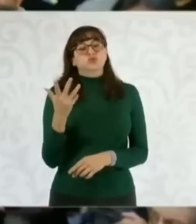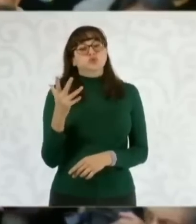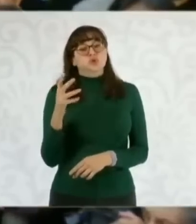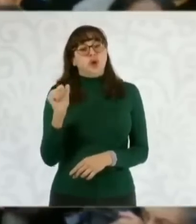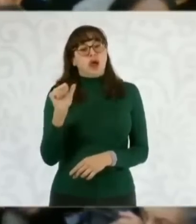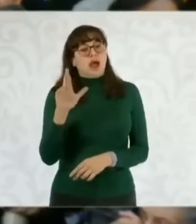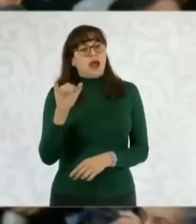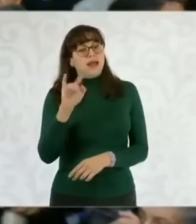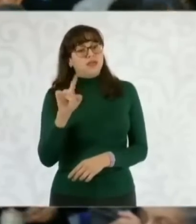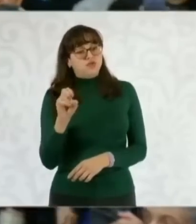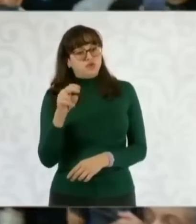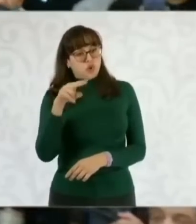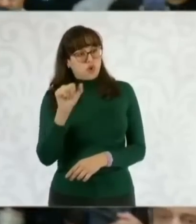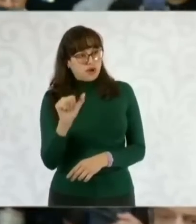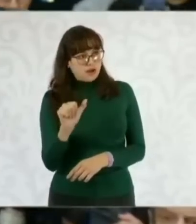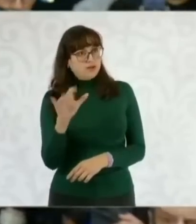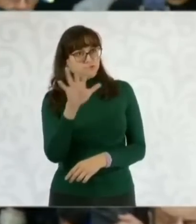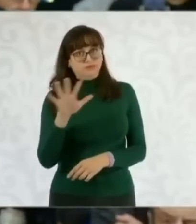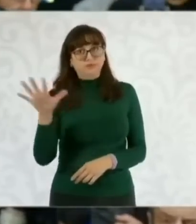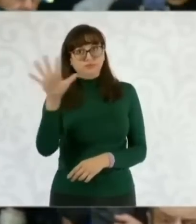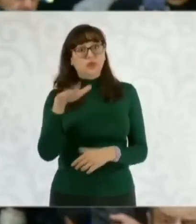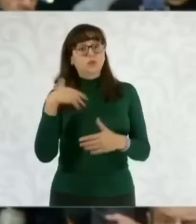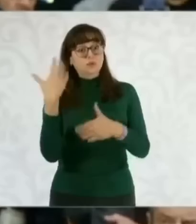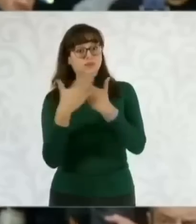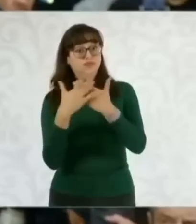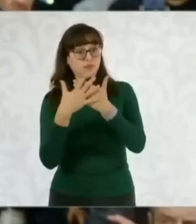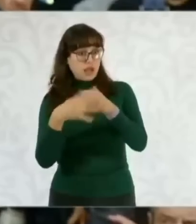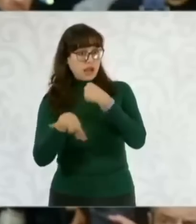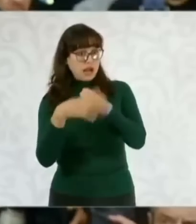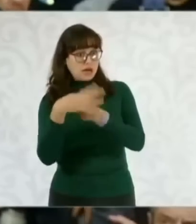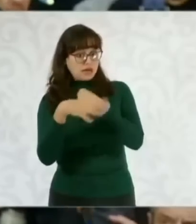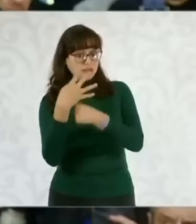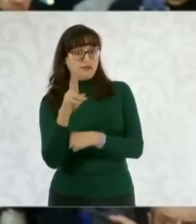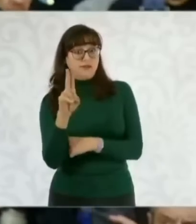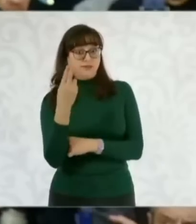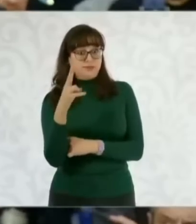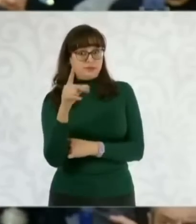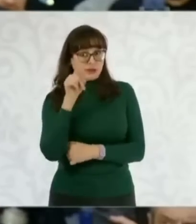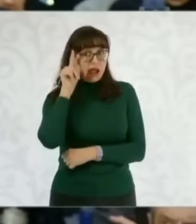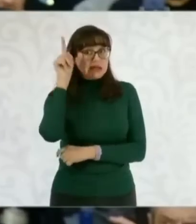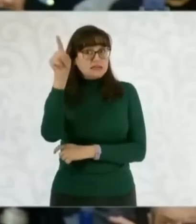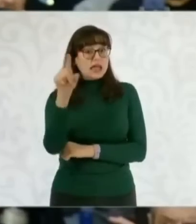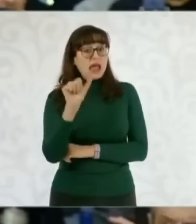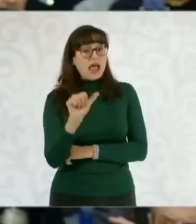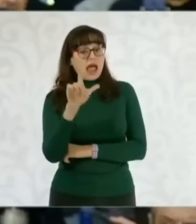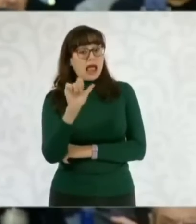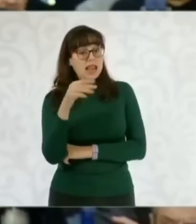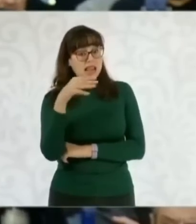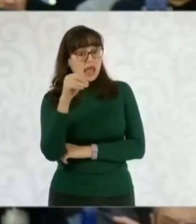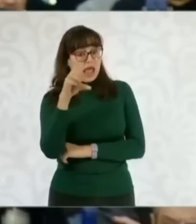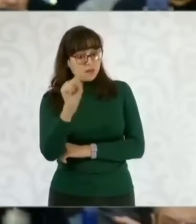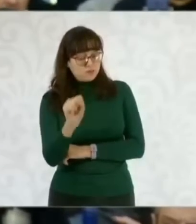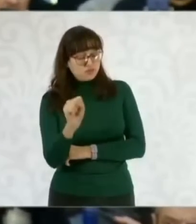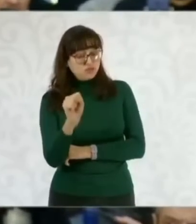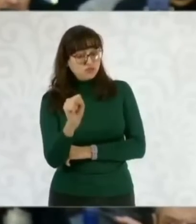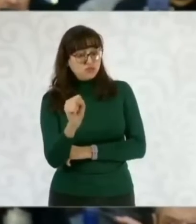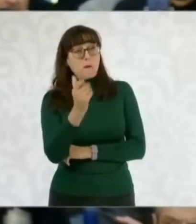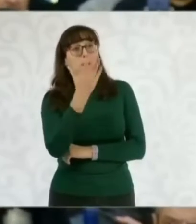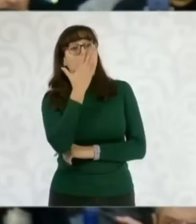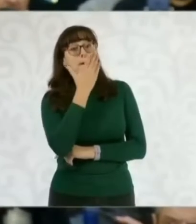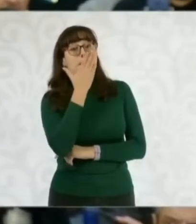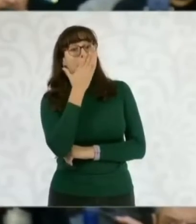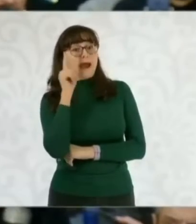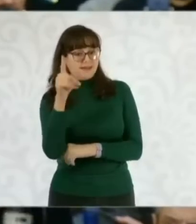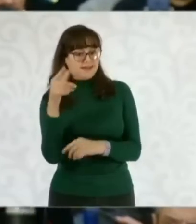14 de noviembre va a haber una sesión histórica en Álamos, Sonora, donde, por cierto,